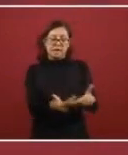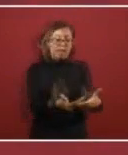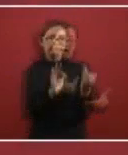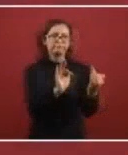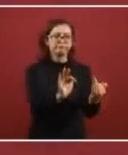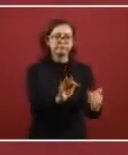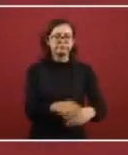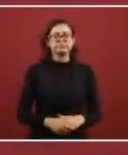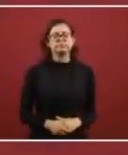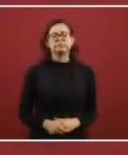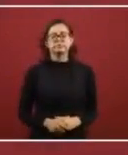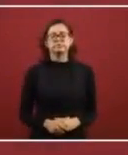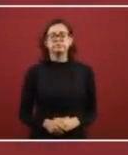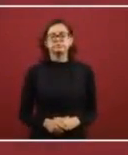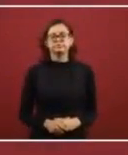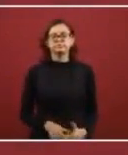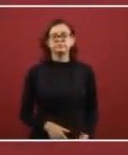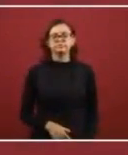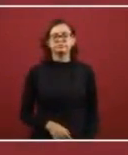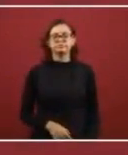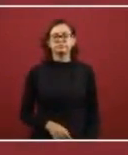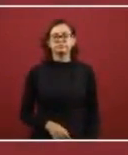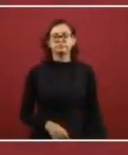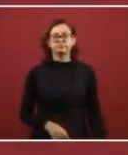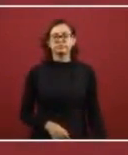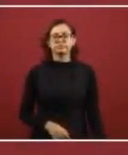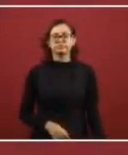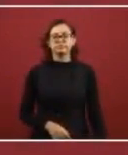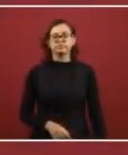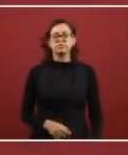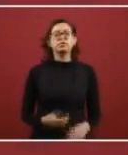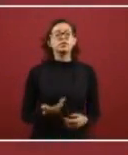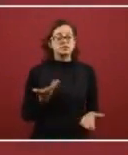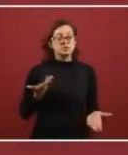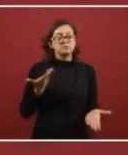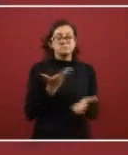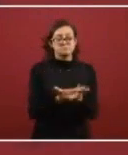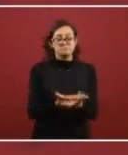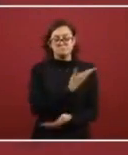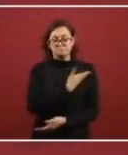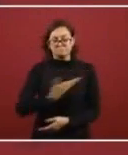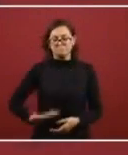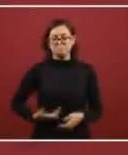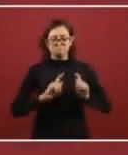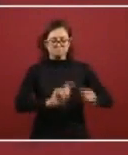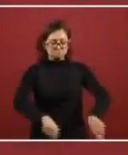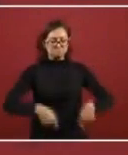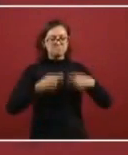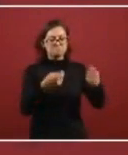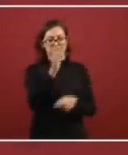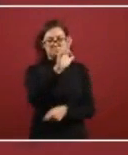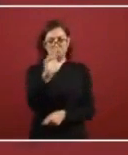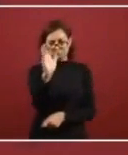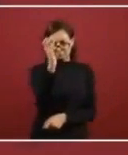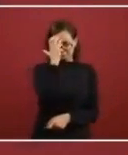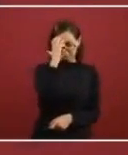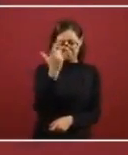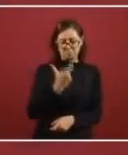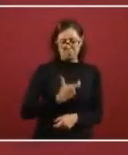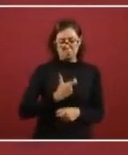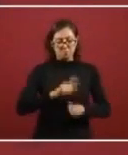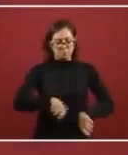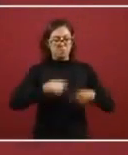ayuda. Pedimos al señor presidente hacer entrega del reconocimiento y medalla al licenciado